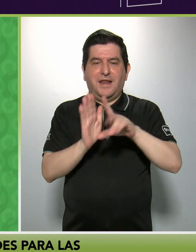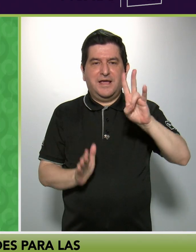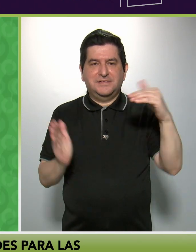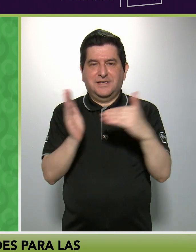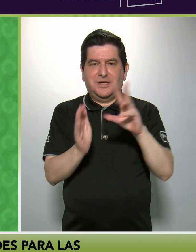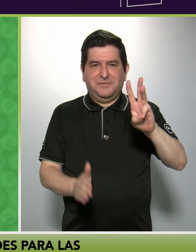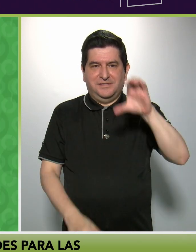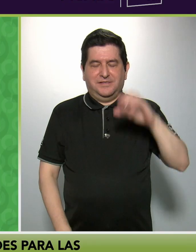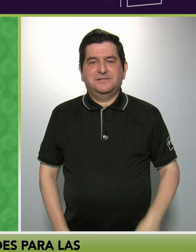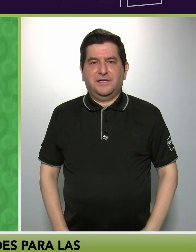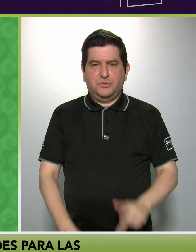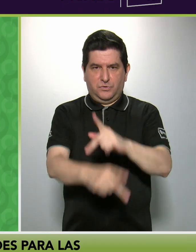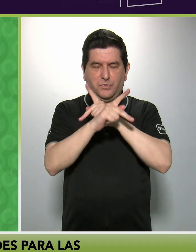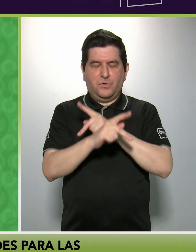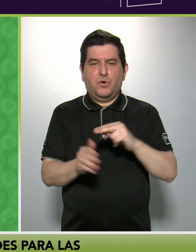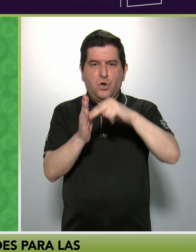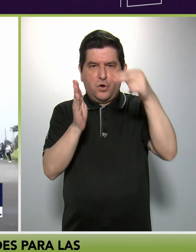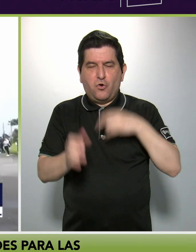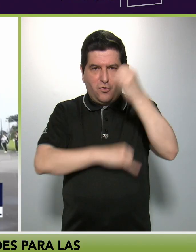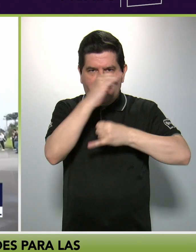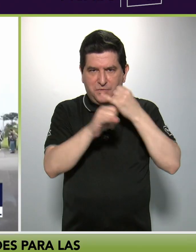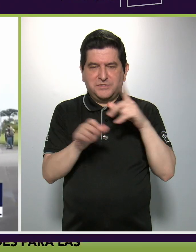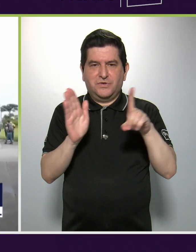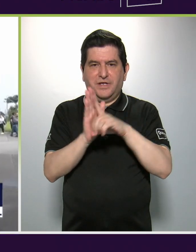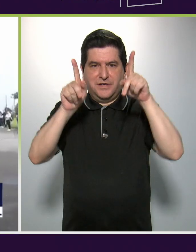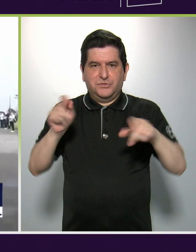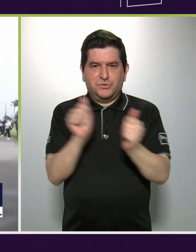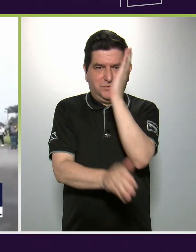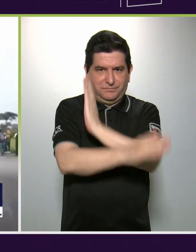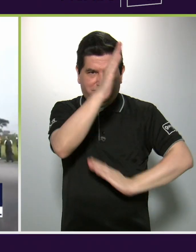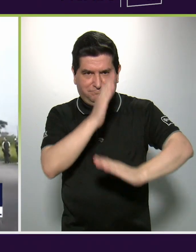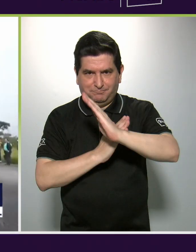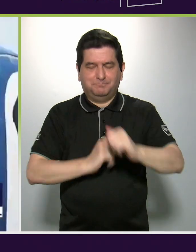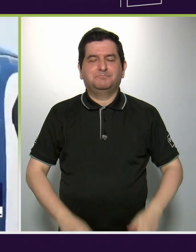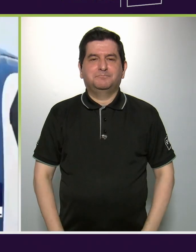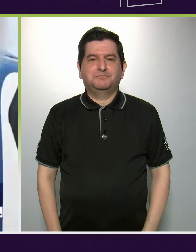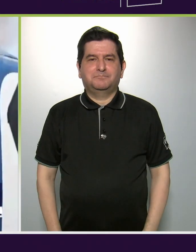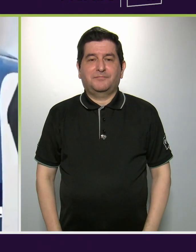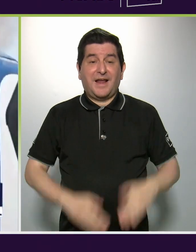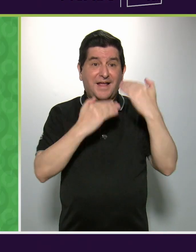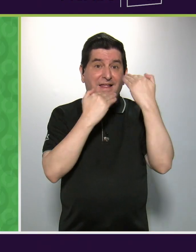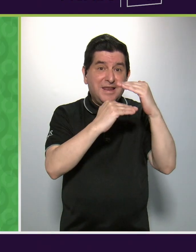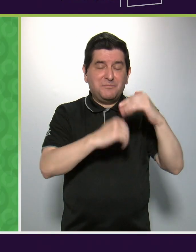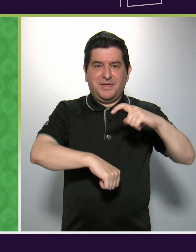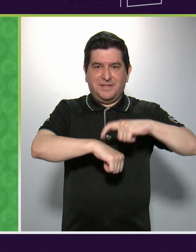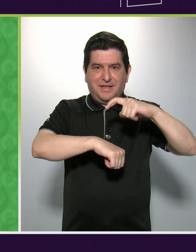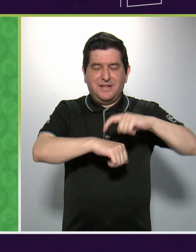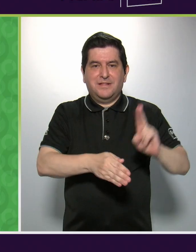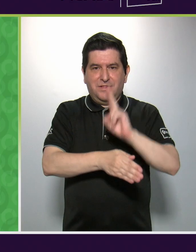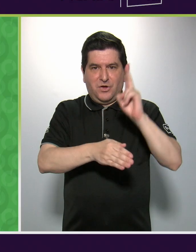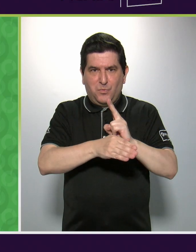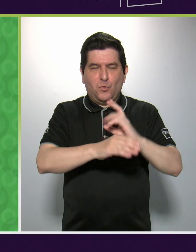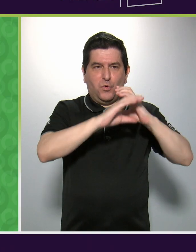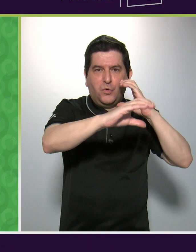las Personas con Discapacidad, que limita la extensión de la vida útil de los autobuses justamente por los requerimientos que tienen que tener